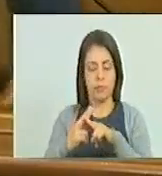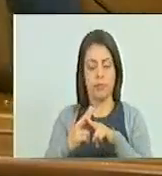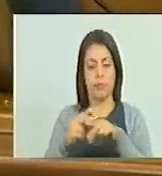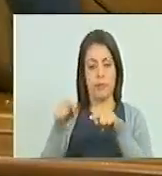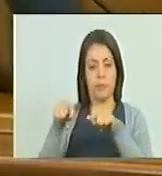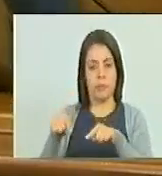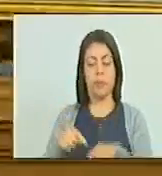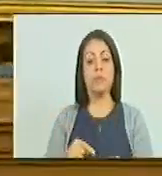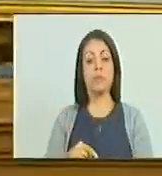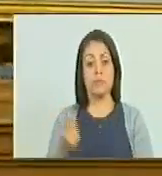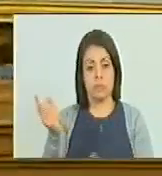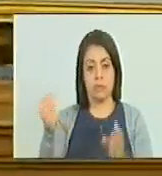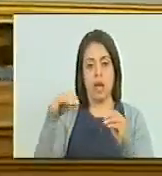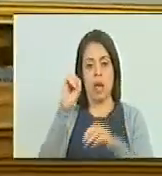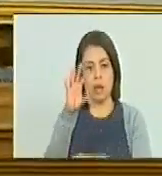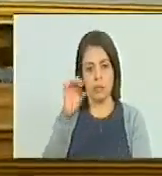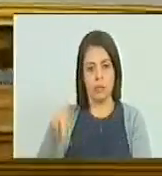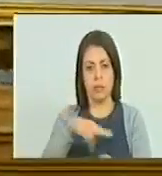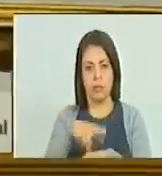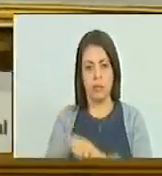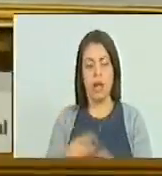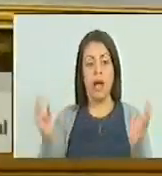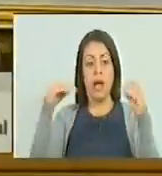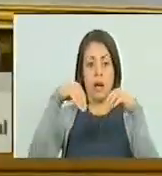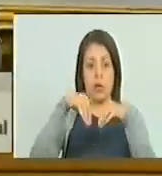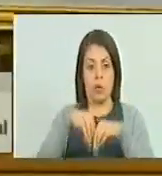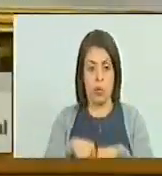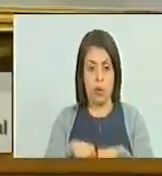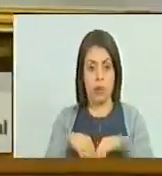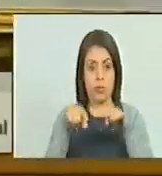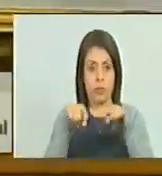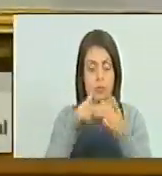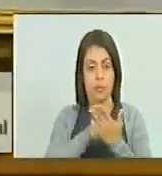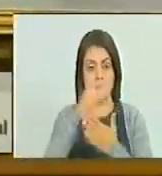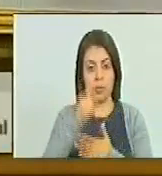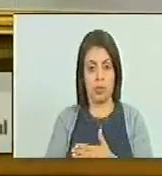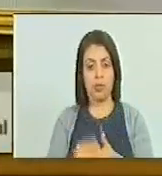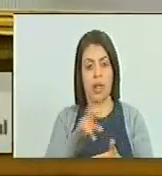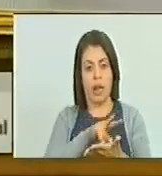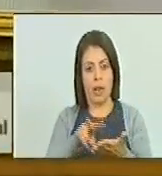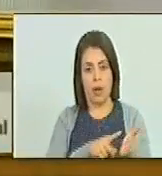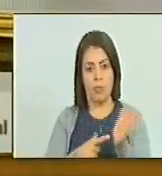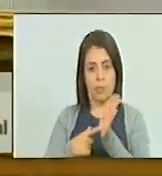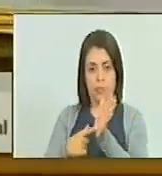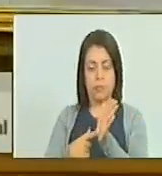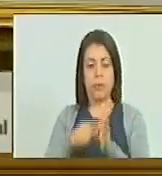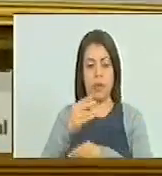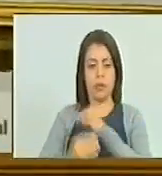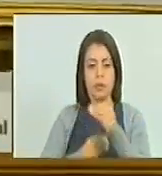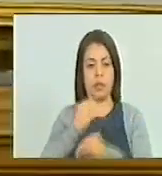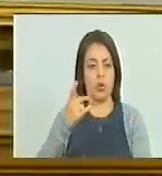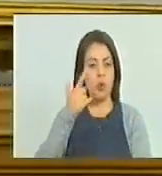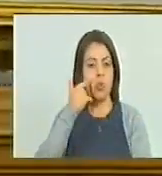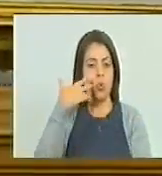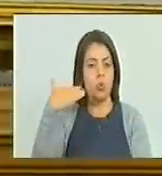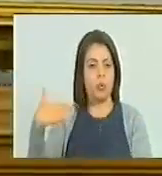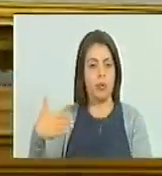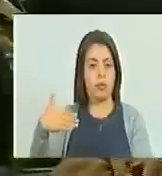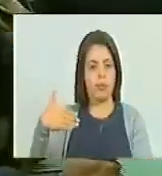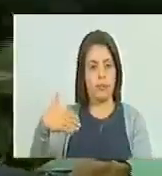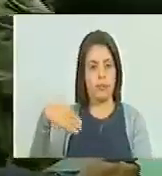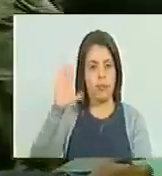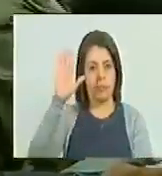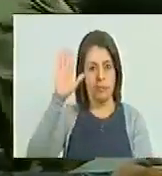los honorables diputados de la Asamblea Nacional que estén de acuerdo con el proyecto de acta presentado, sírvanse a manifestarlo con la señal de